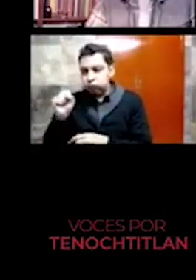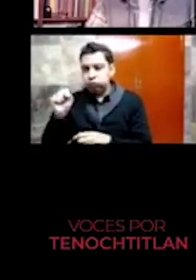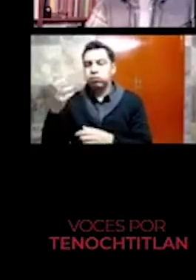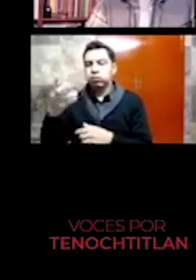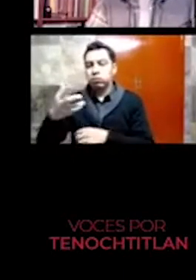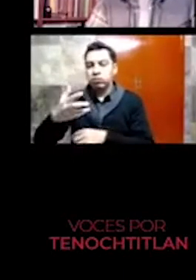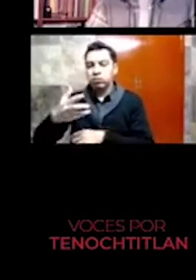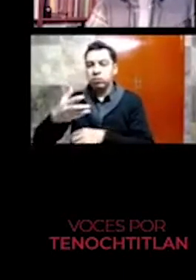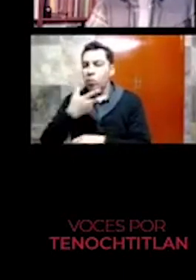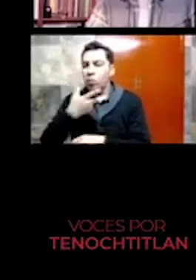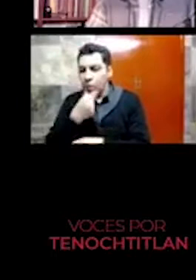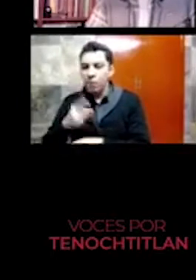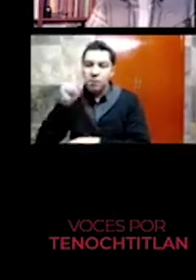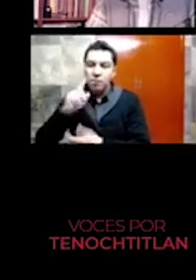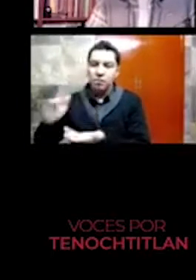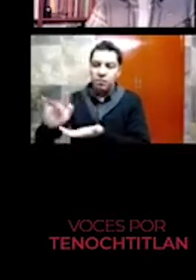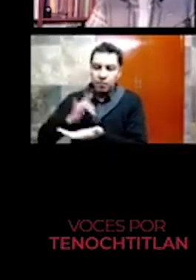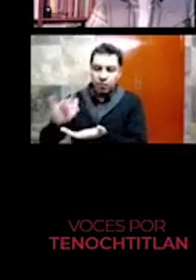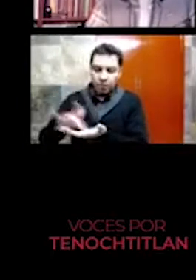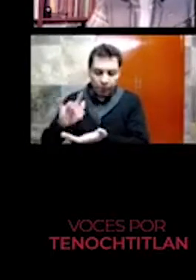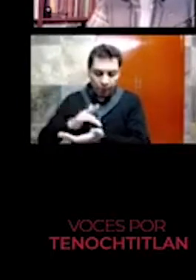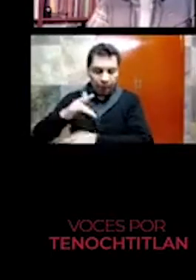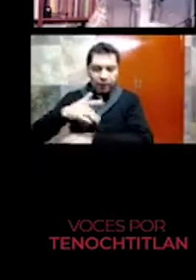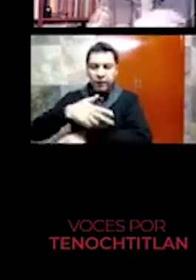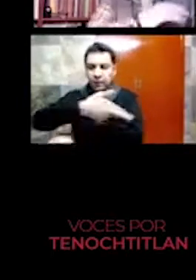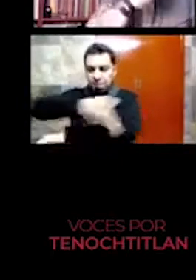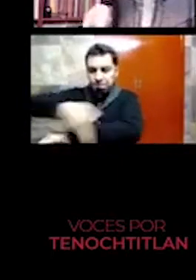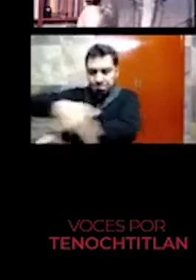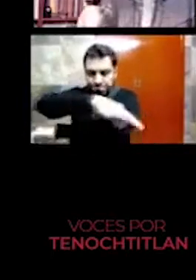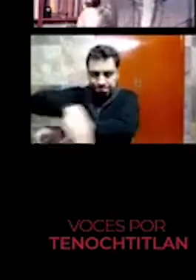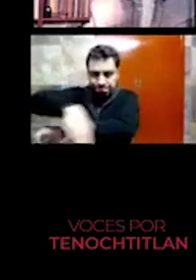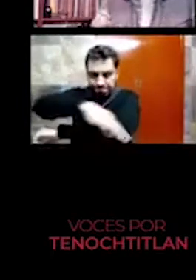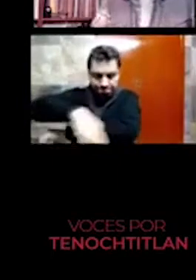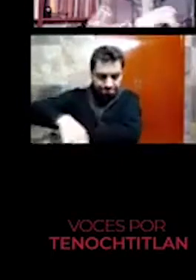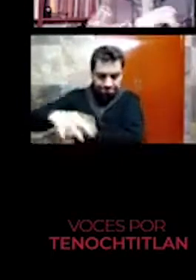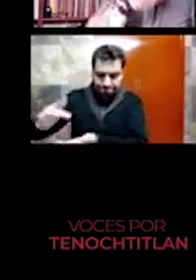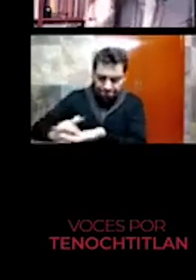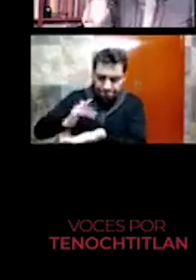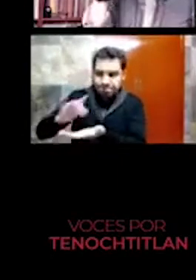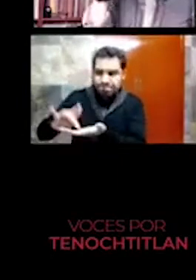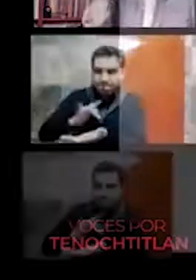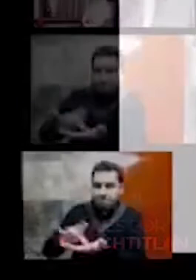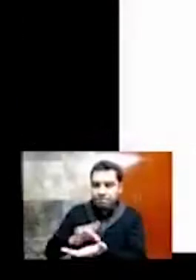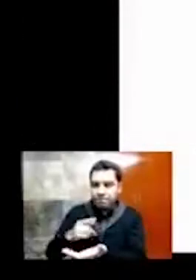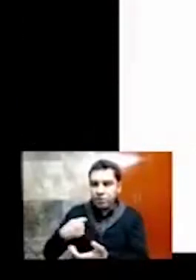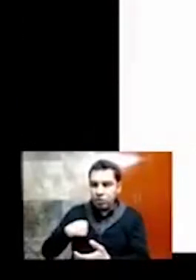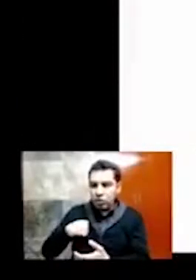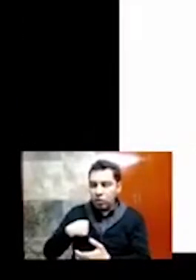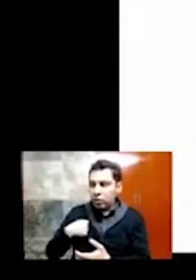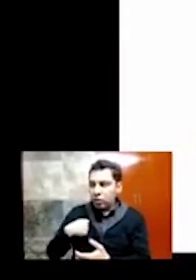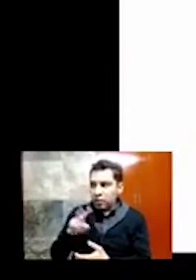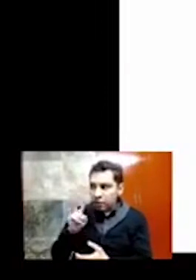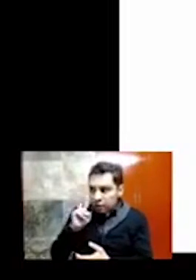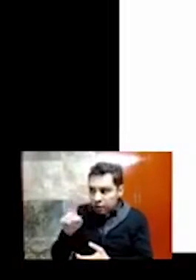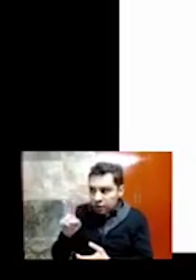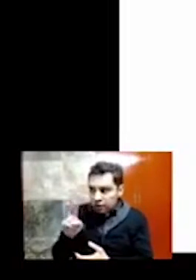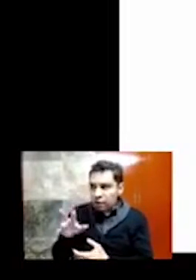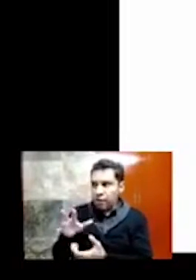compartió de su sabiduría. Era un hombre que abría la boca y ahora sí, como en la entrada del